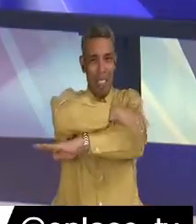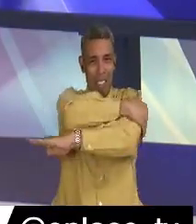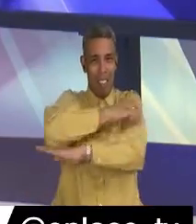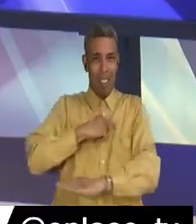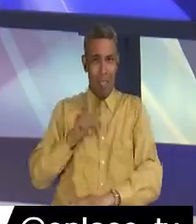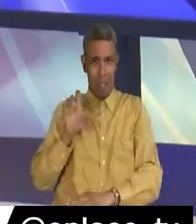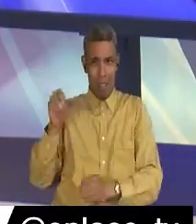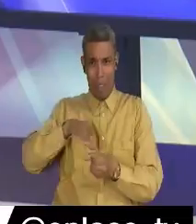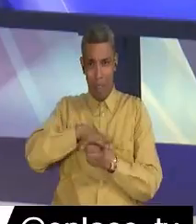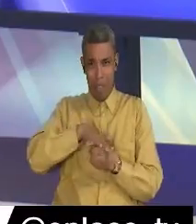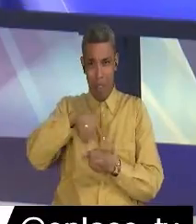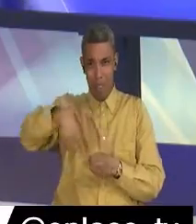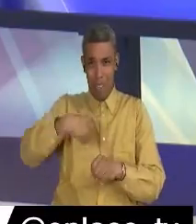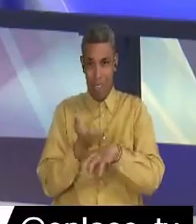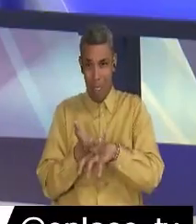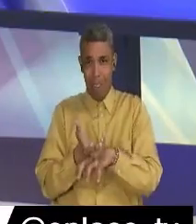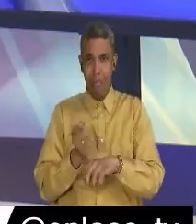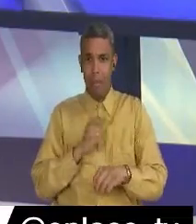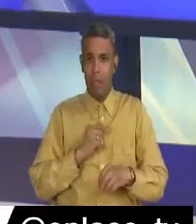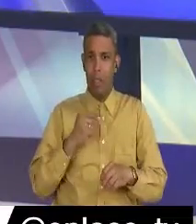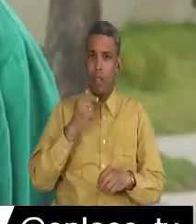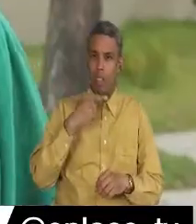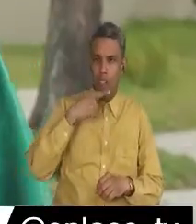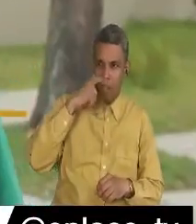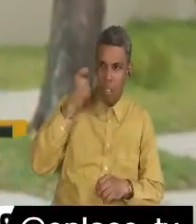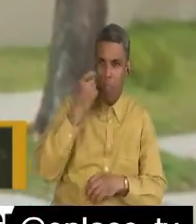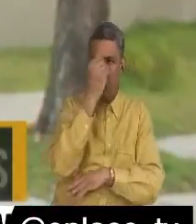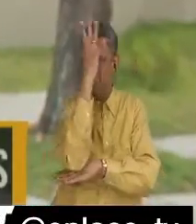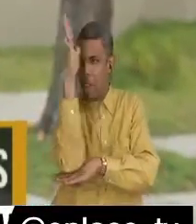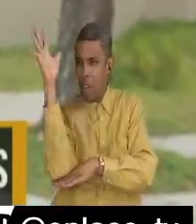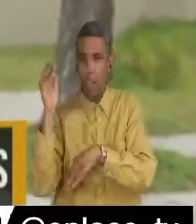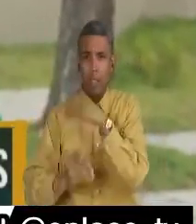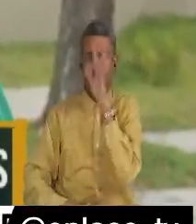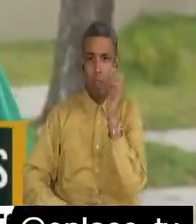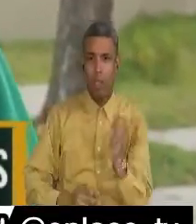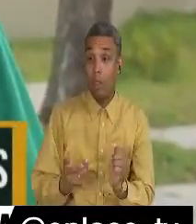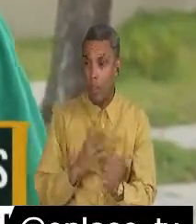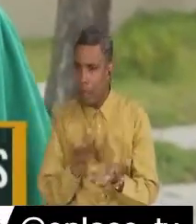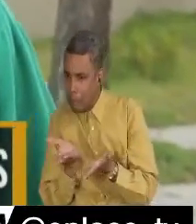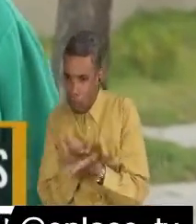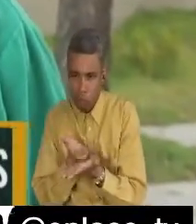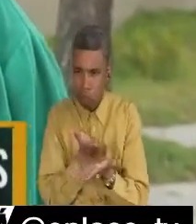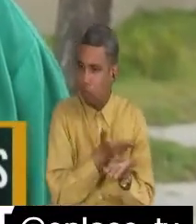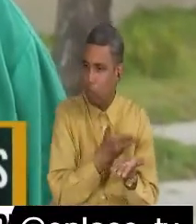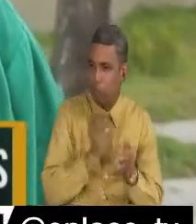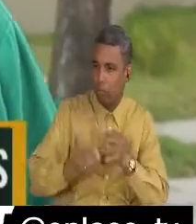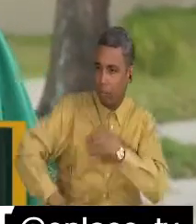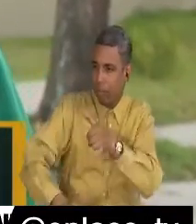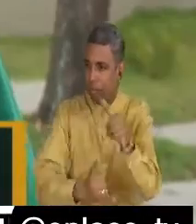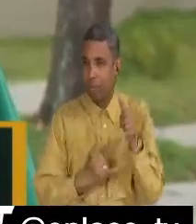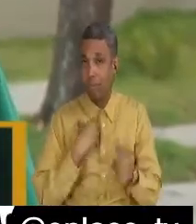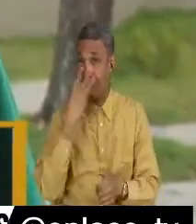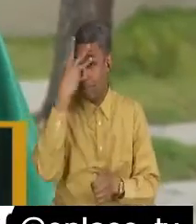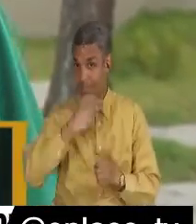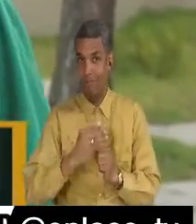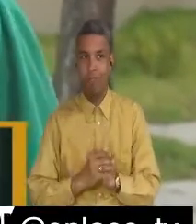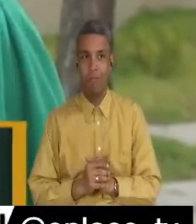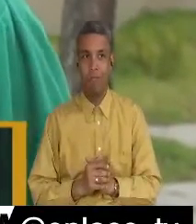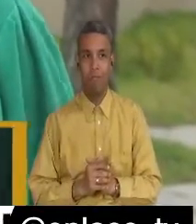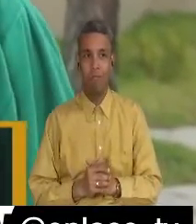Las familias se vincularon a esta jornada. Obvio que sí, porque el compromiso que hay como artesano, como diseñador y